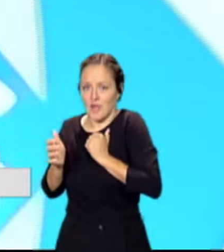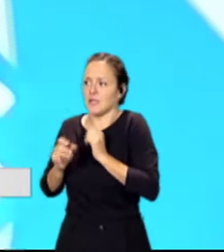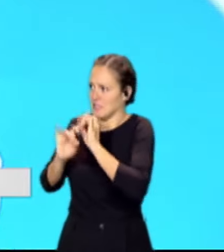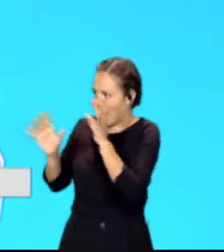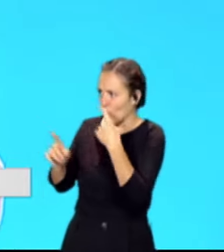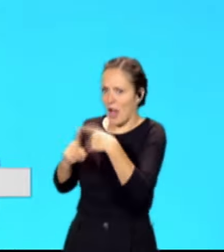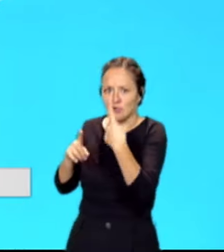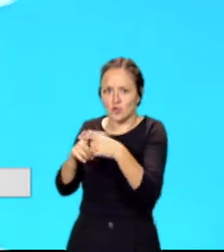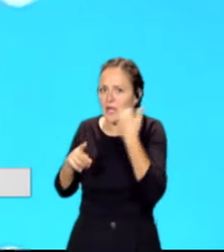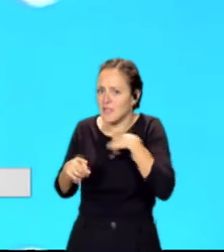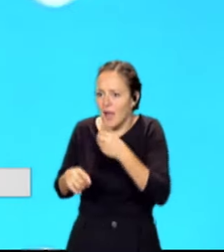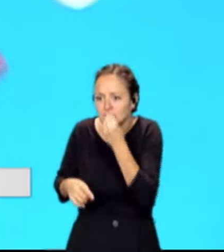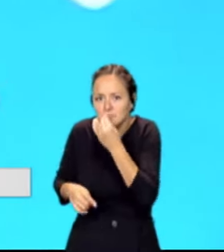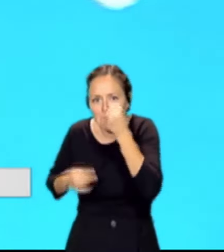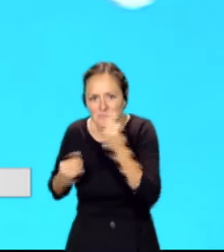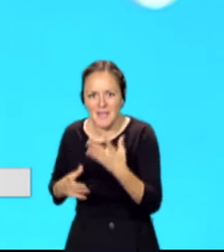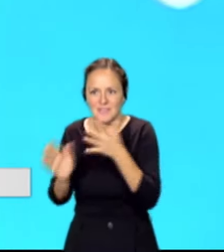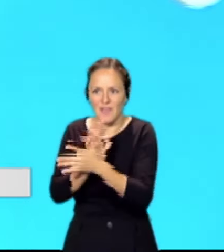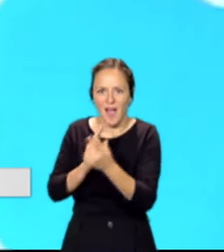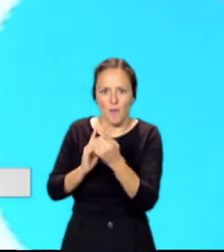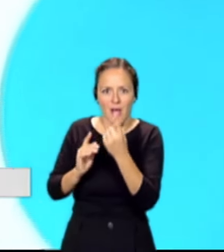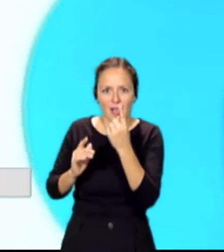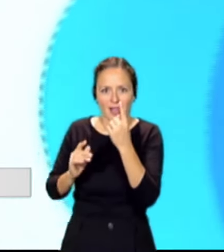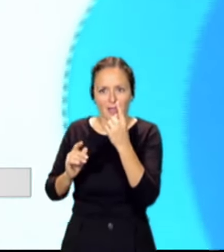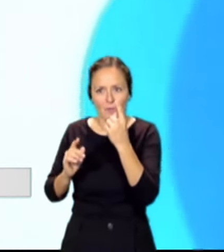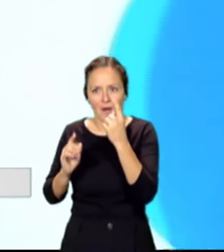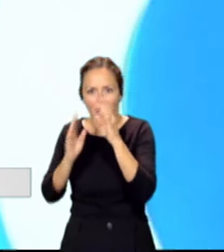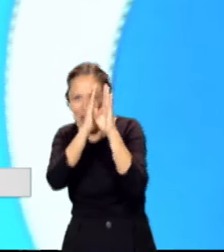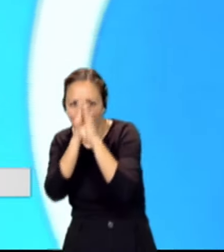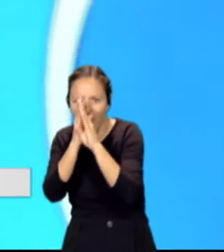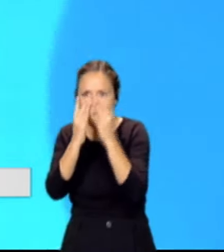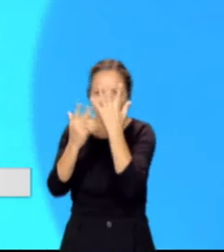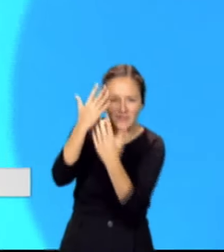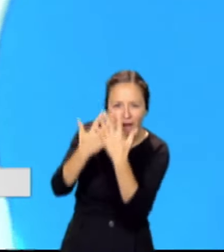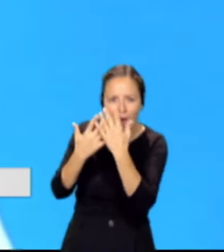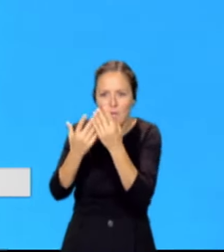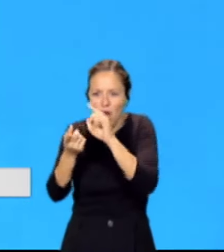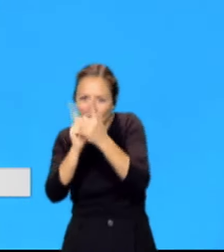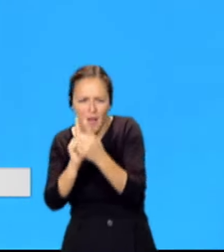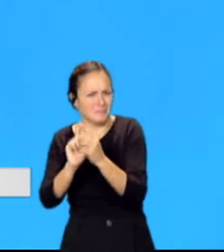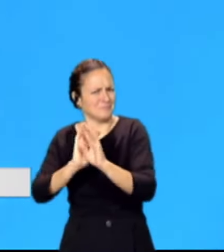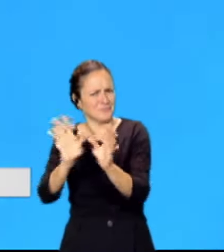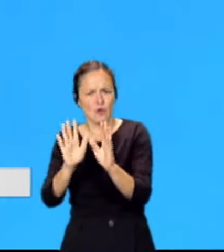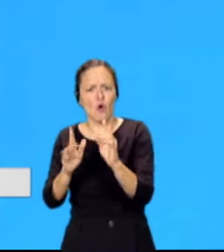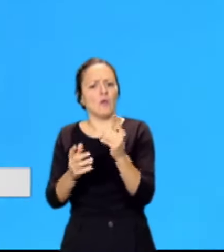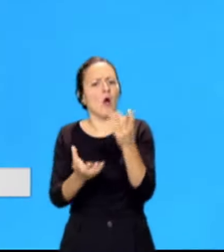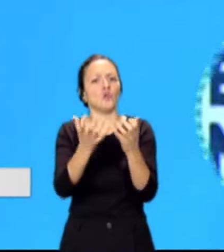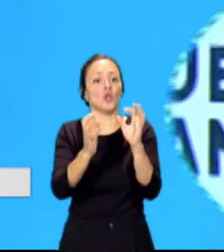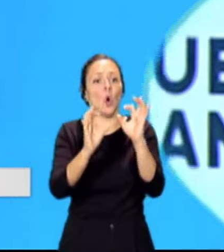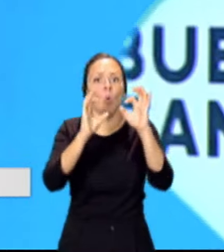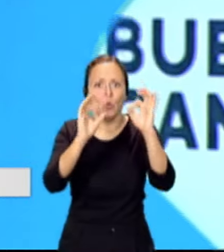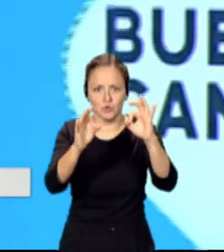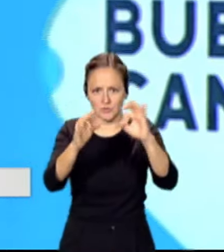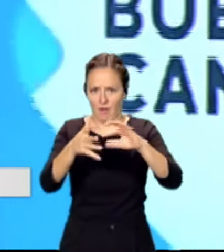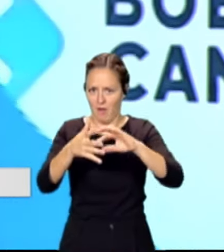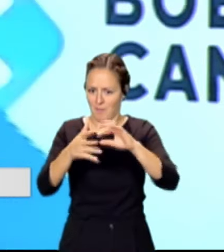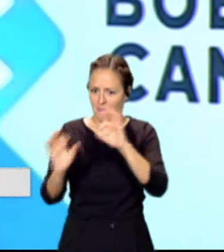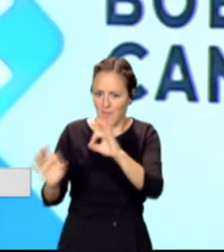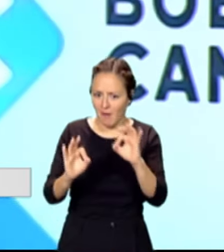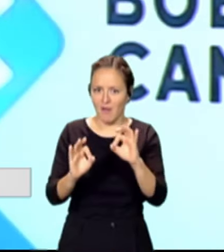de por sí y no vale la pena enmascarar lasas no vale la pena transformarlas demasiado sino las cocciones en su justa medida las